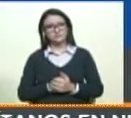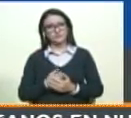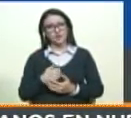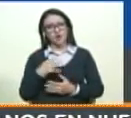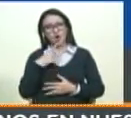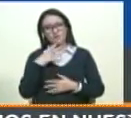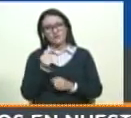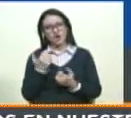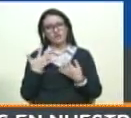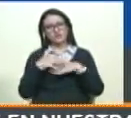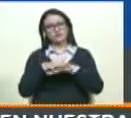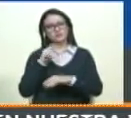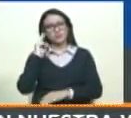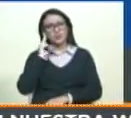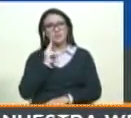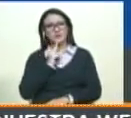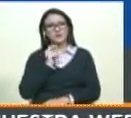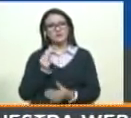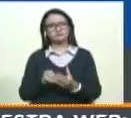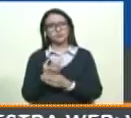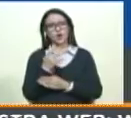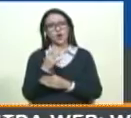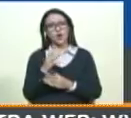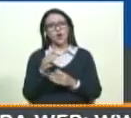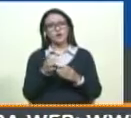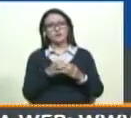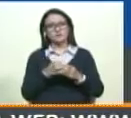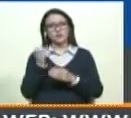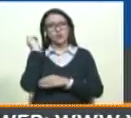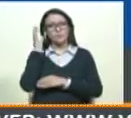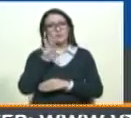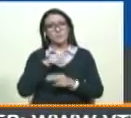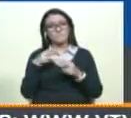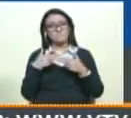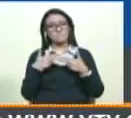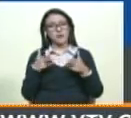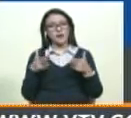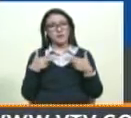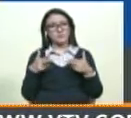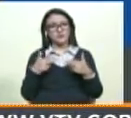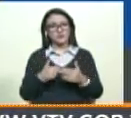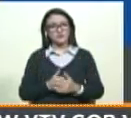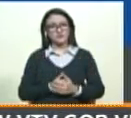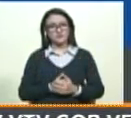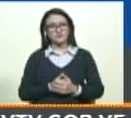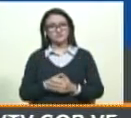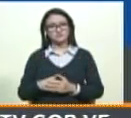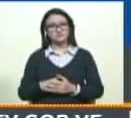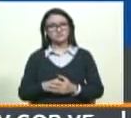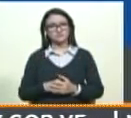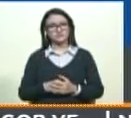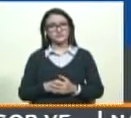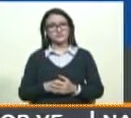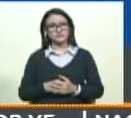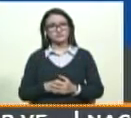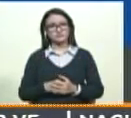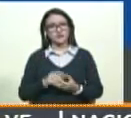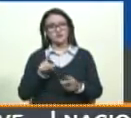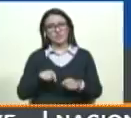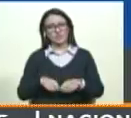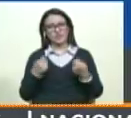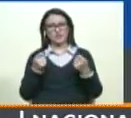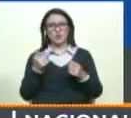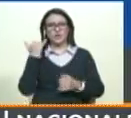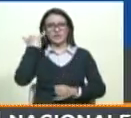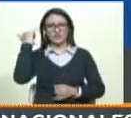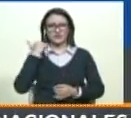integración bolivariana que surgió del Congreso Anfictiónico de Panamá, que si bien el panamericanismo lo tomó como fuente, lo que hizo fue distorsionarlo,